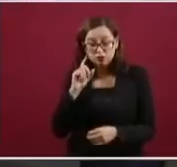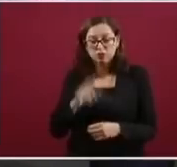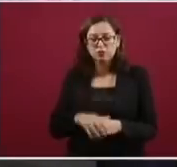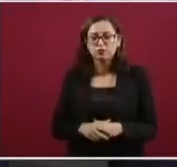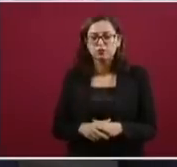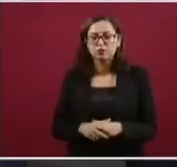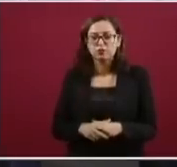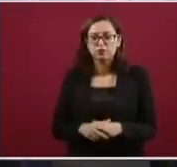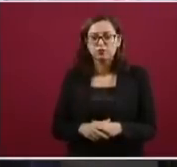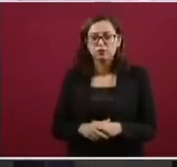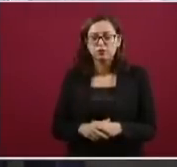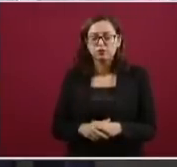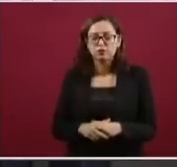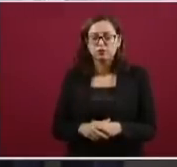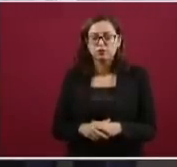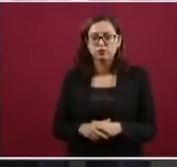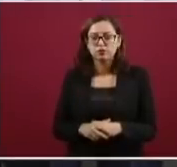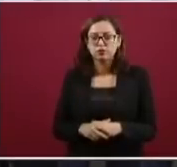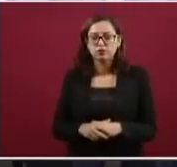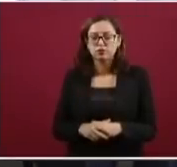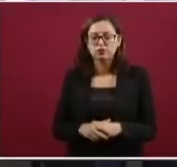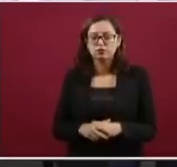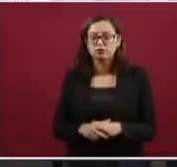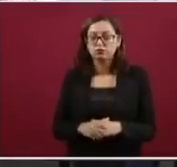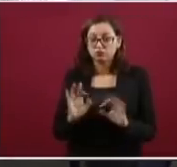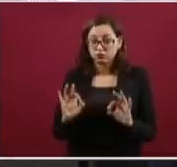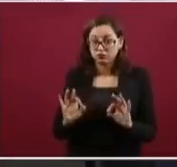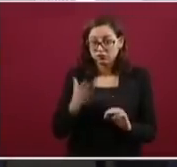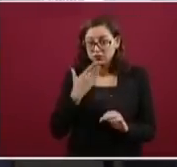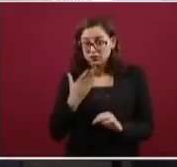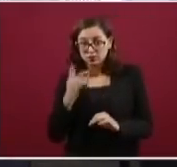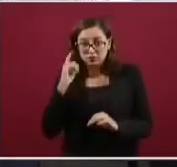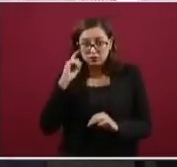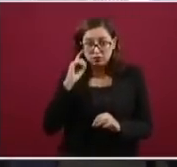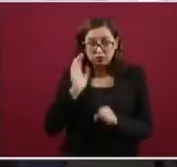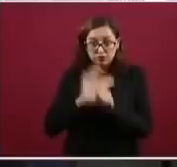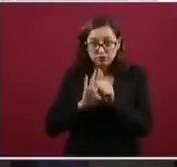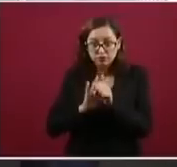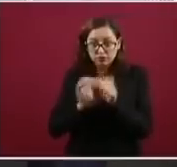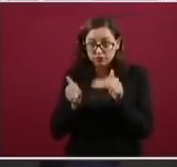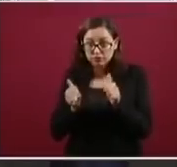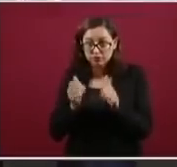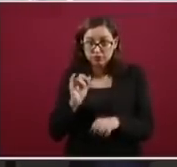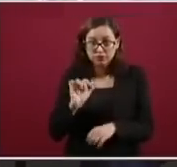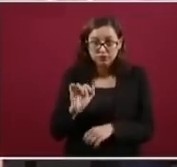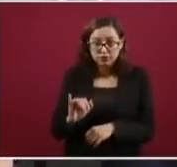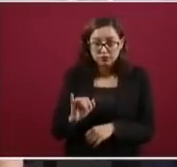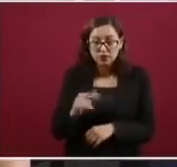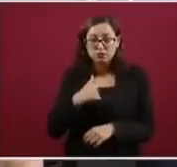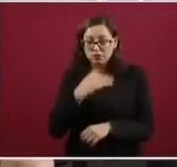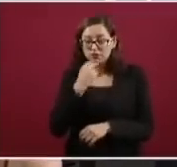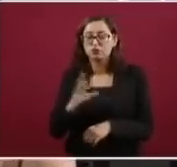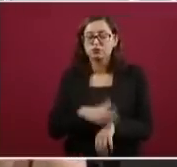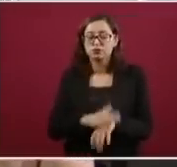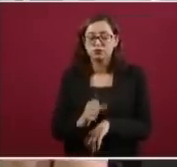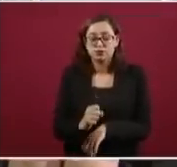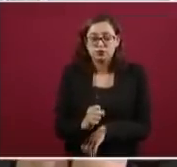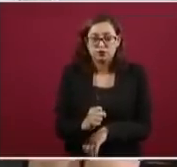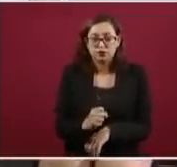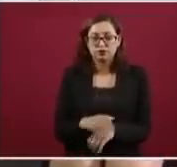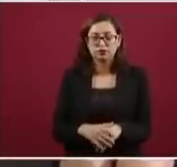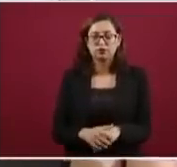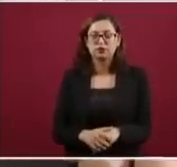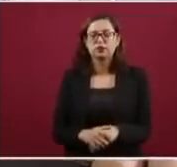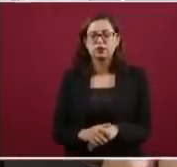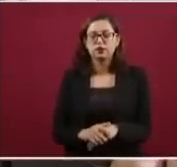me escuchan mejor así no sí ok voy a hablar más fuerte entonces como